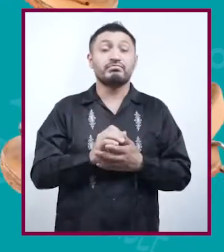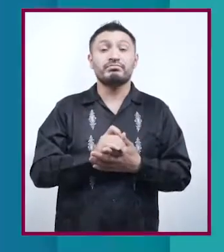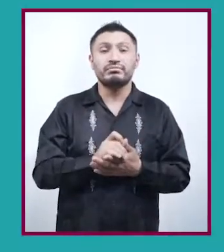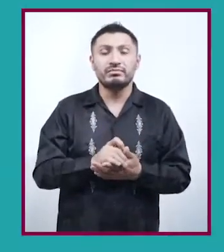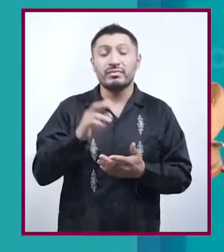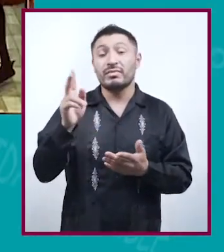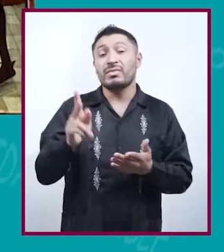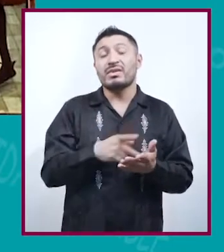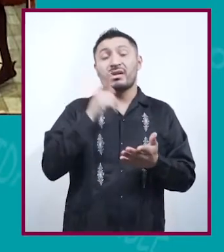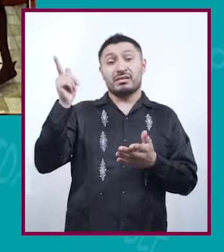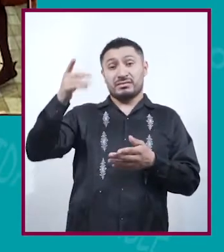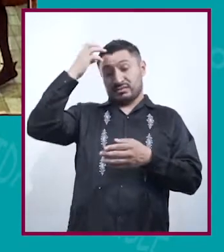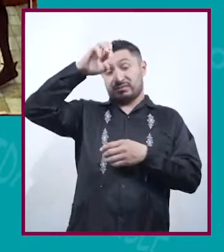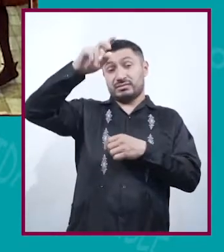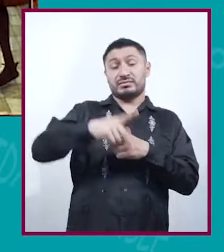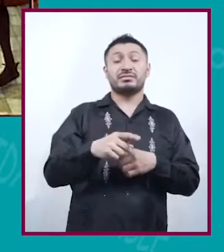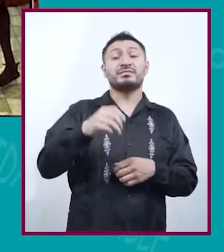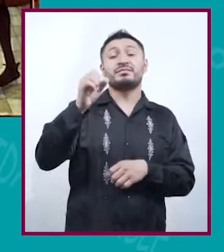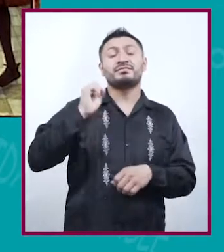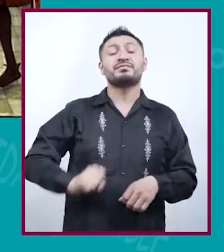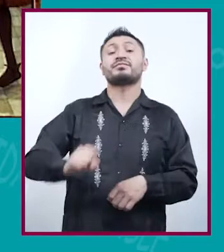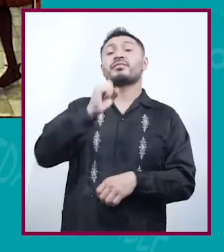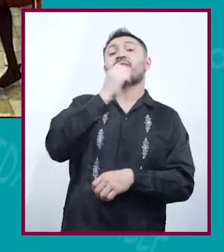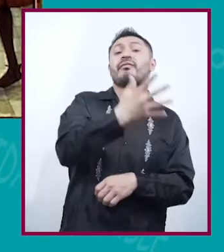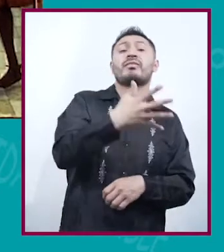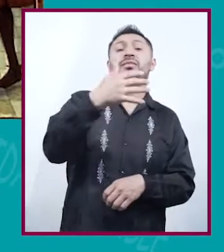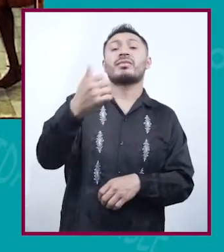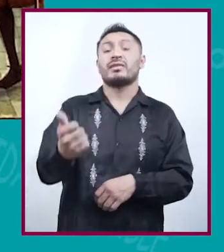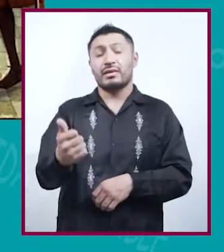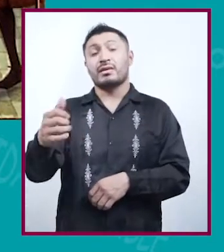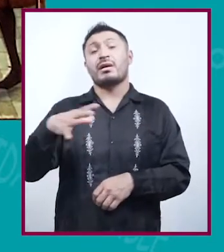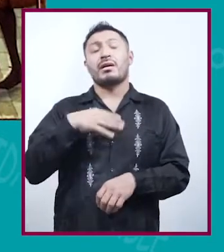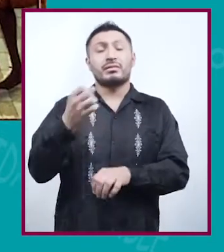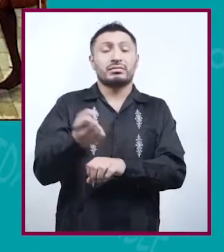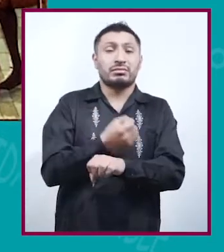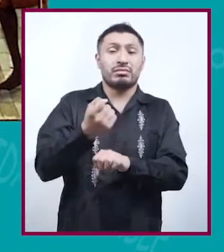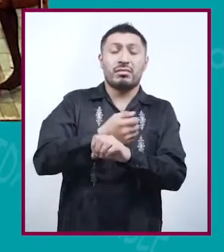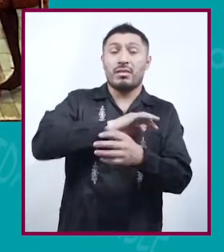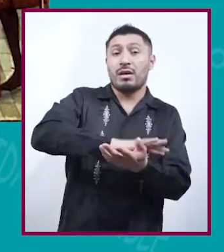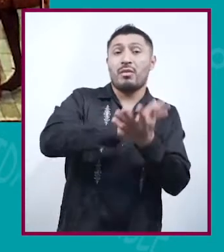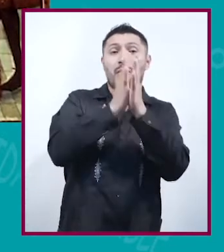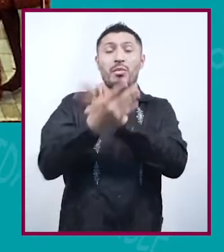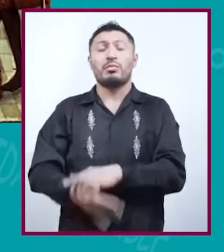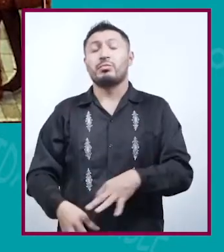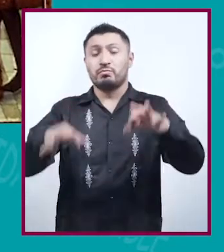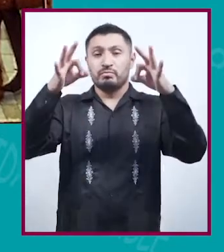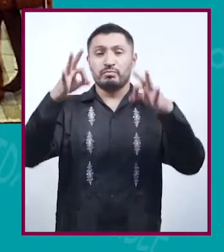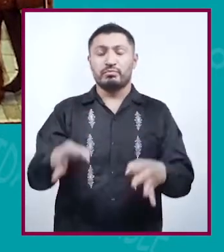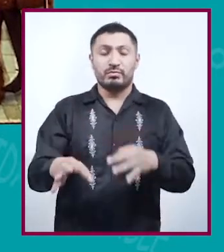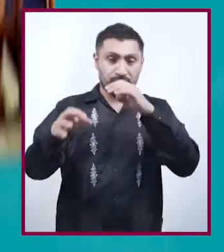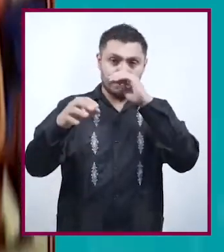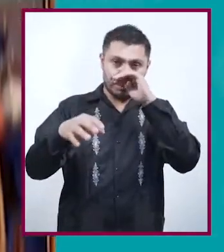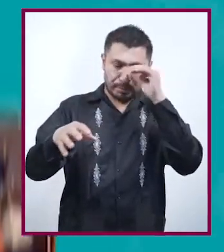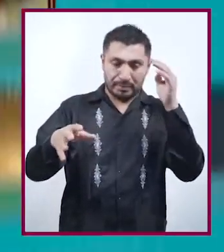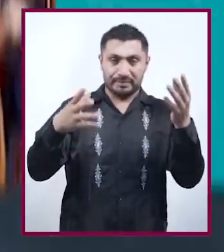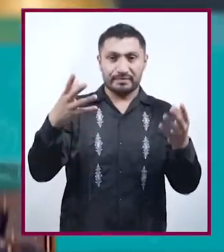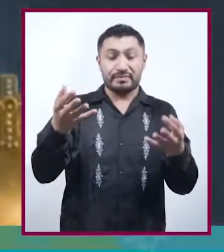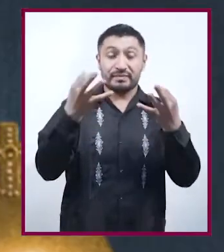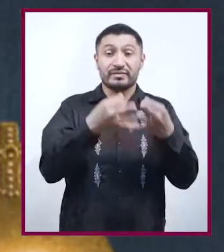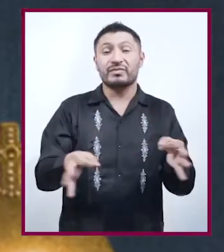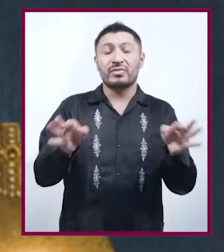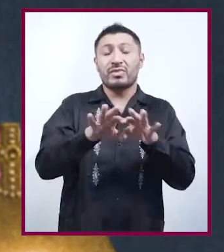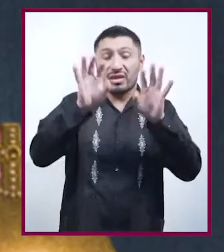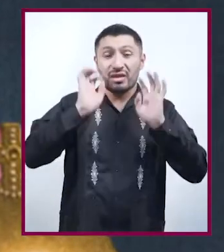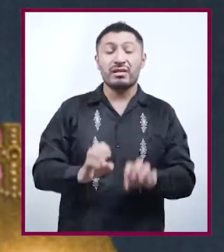estaban. Volviendo a Europa, a partir de los siglos V y VI, el calzado se transformó notablemente.